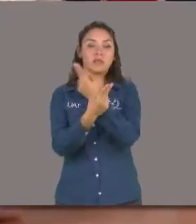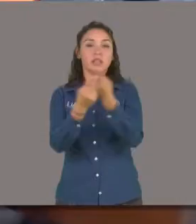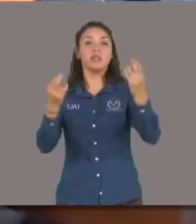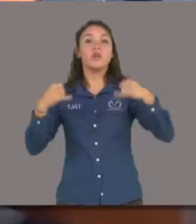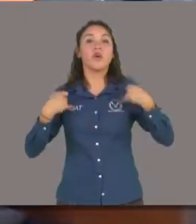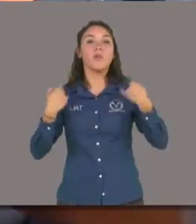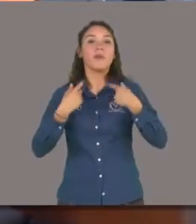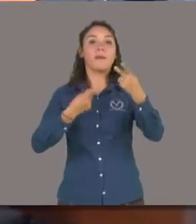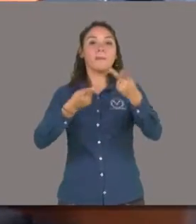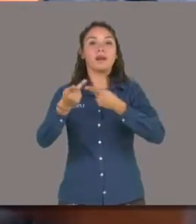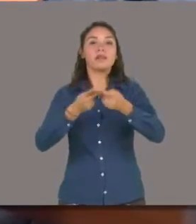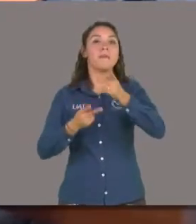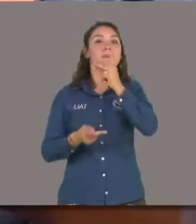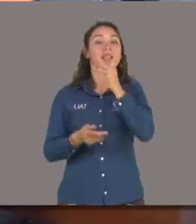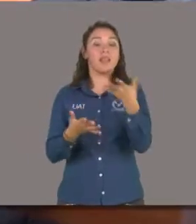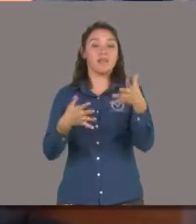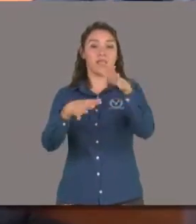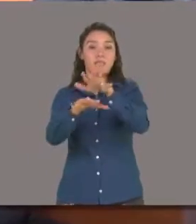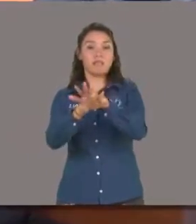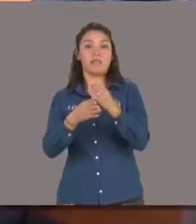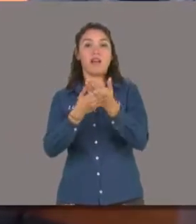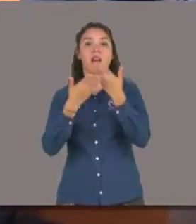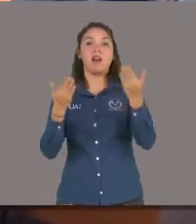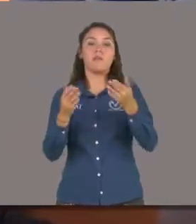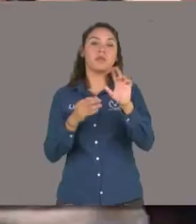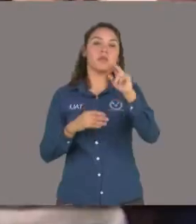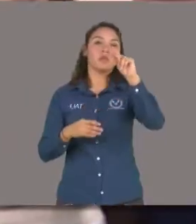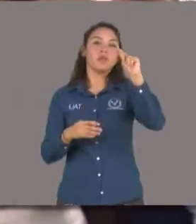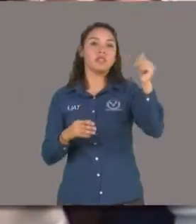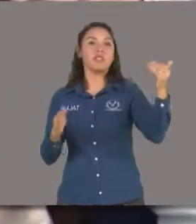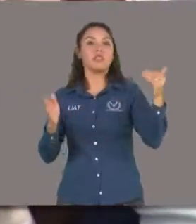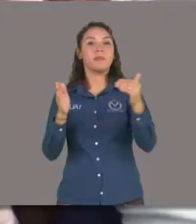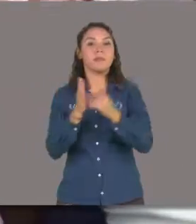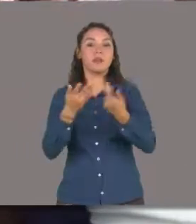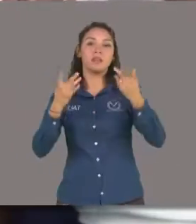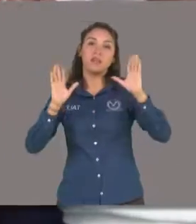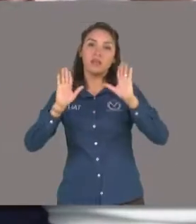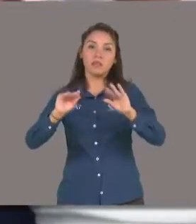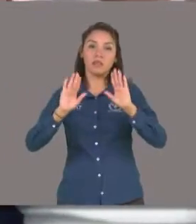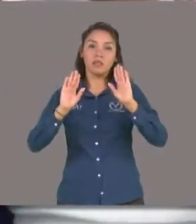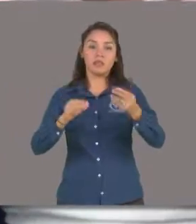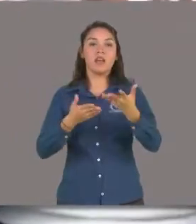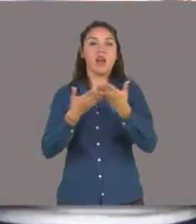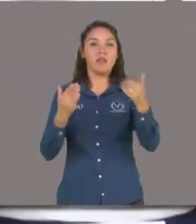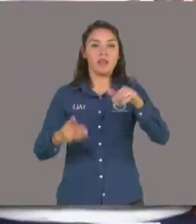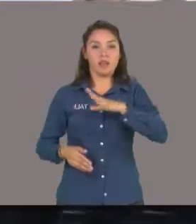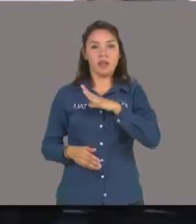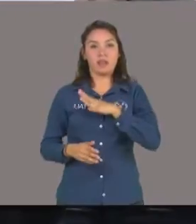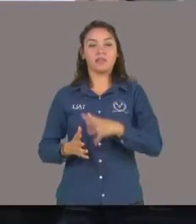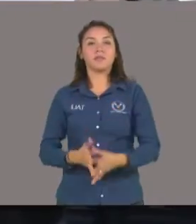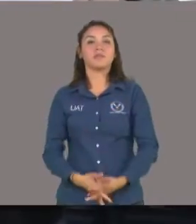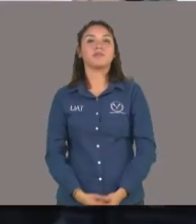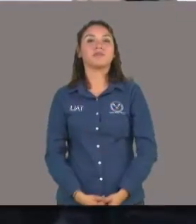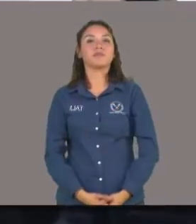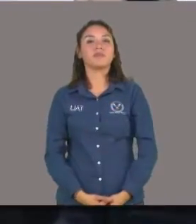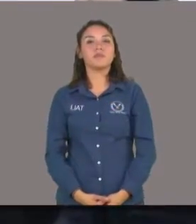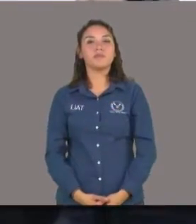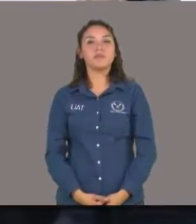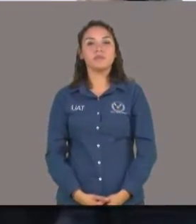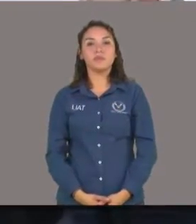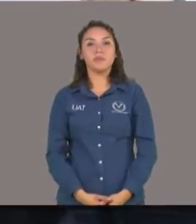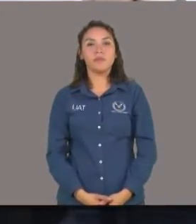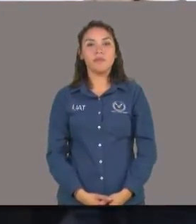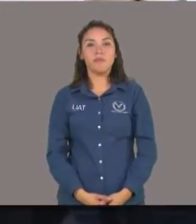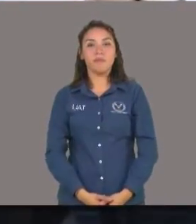70 jóvenes durante el mes que duraron las clases. Felicitaciones a estos jóvenes que practican la inclusión